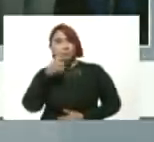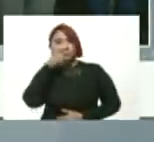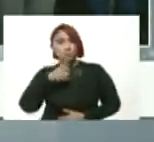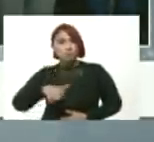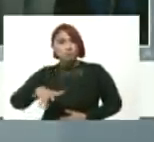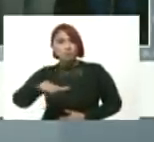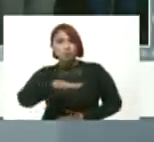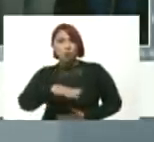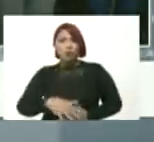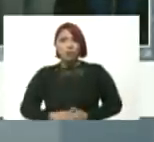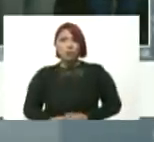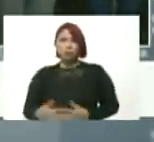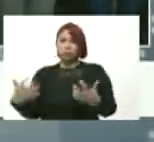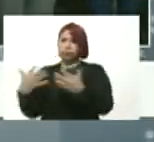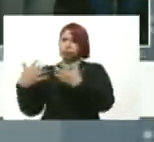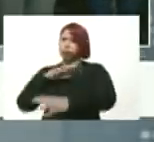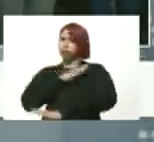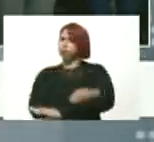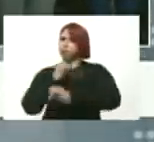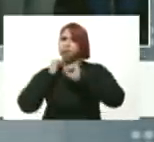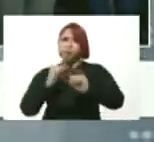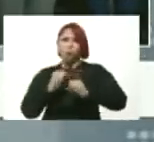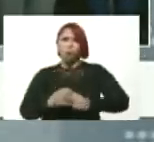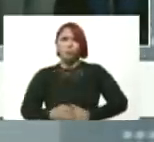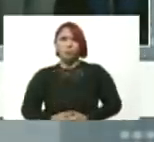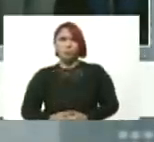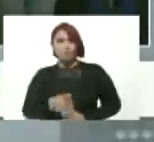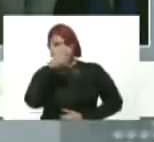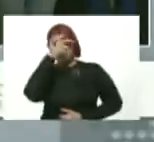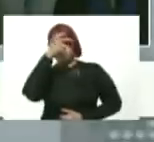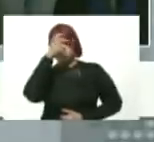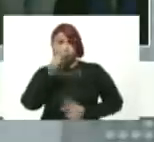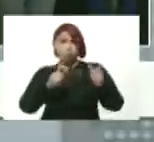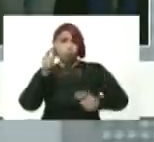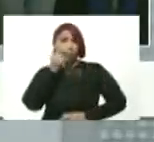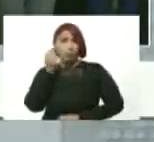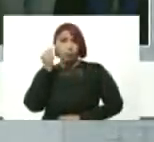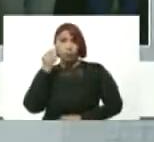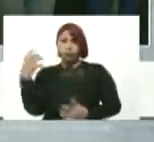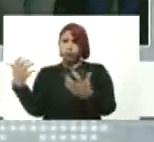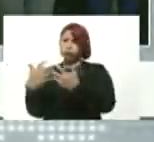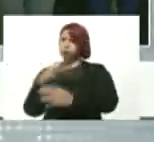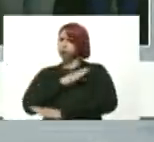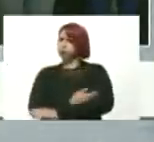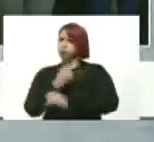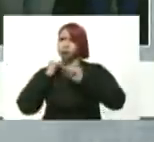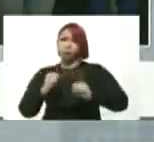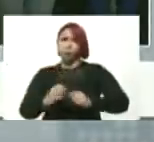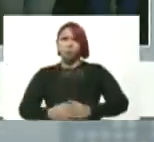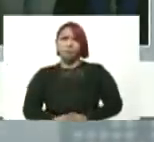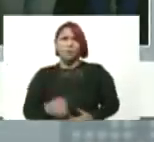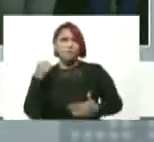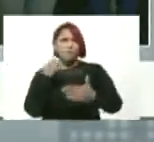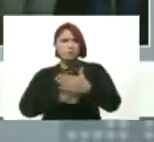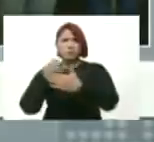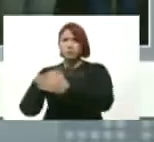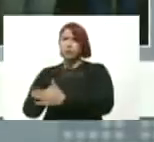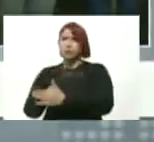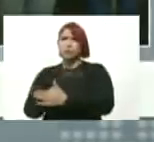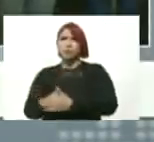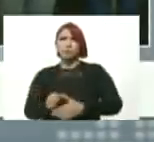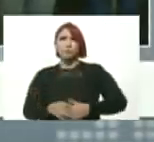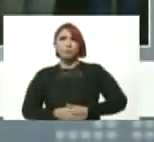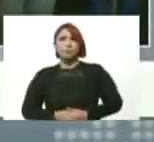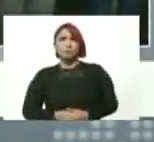aguerrido muy aguerrido los falconianos de la falconiana guerreros y guerreras luchadores falconianos y